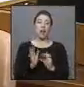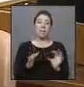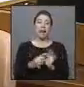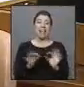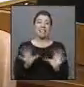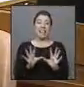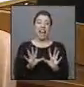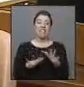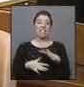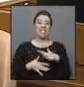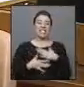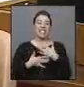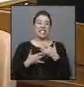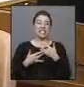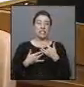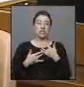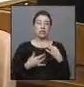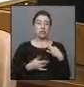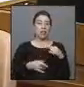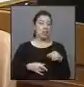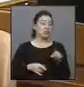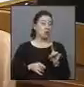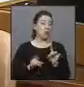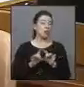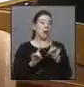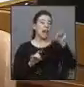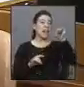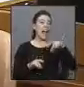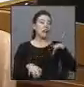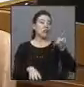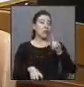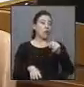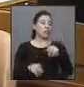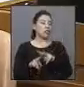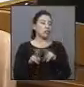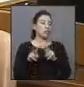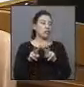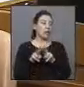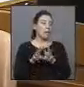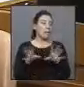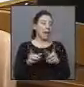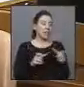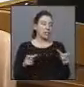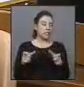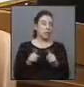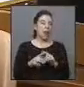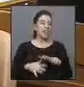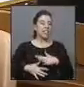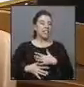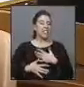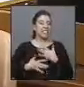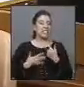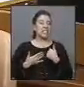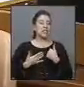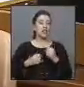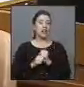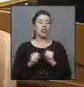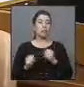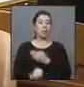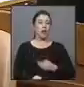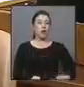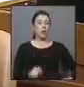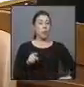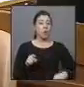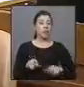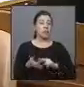ciudadanas. Esto no es casual. Es parte de una operación mayor. Es parte de una operación destinada a crear una sensación de ingobernabilidad. Por eso es un